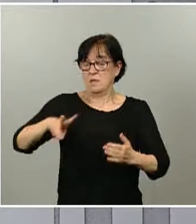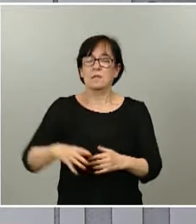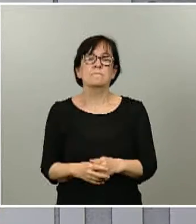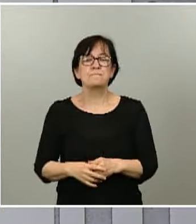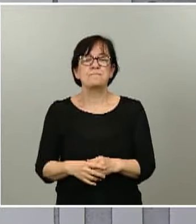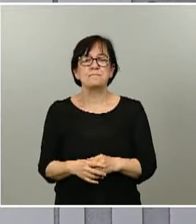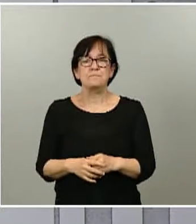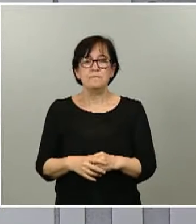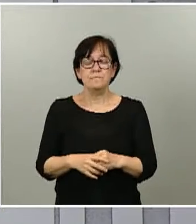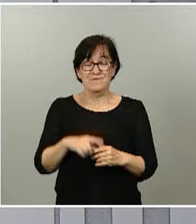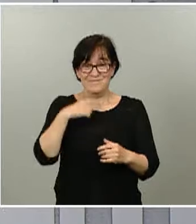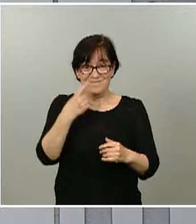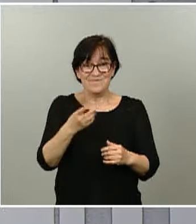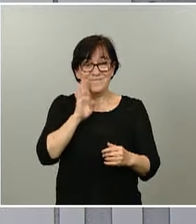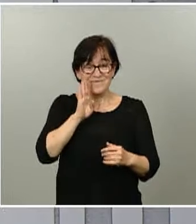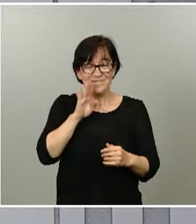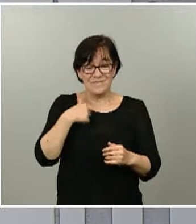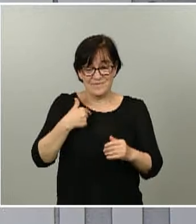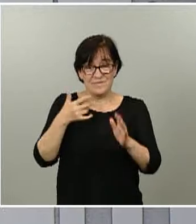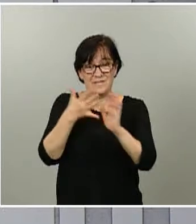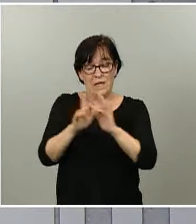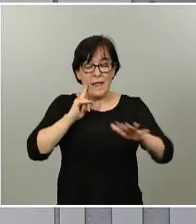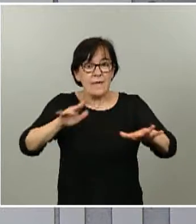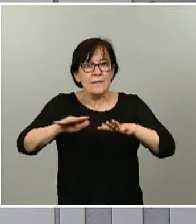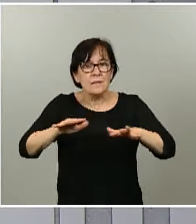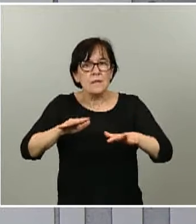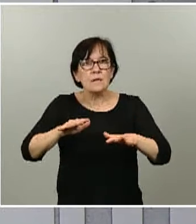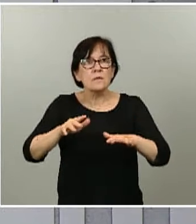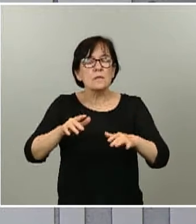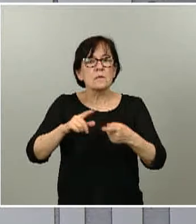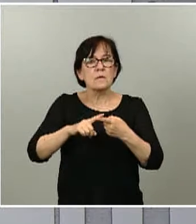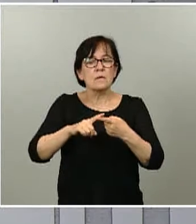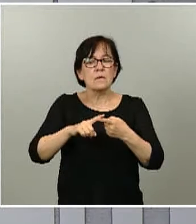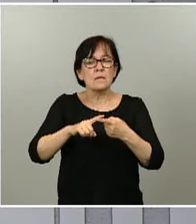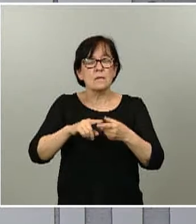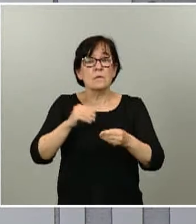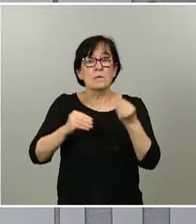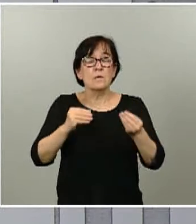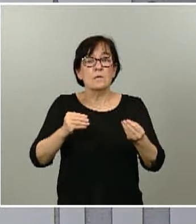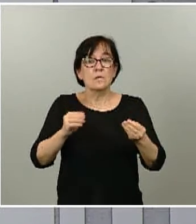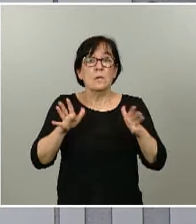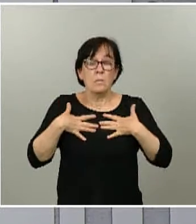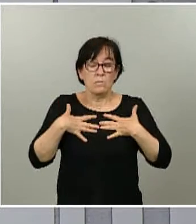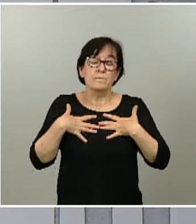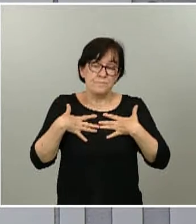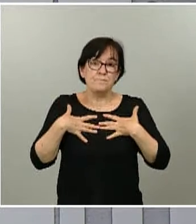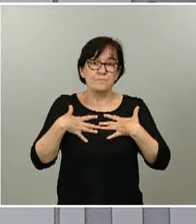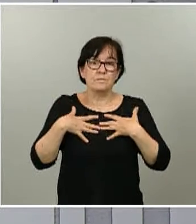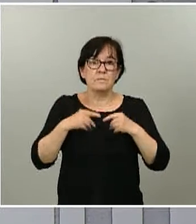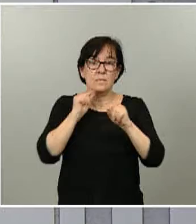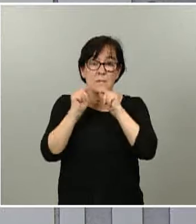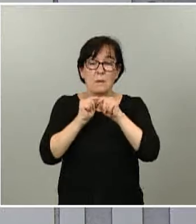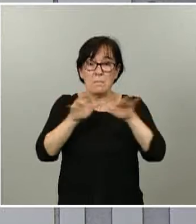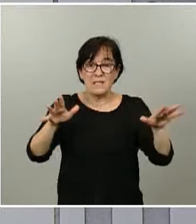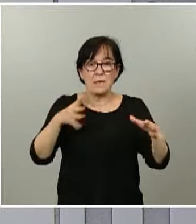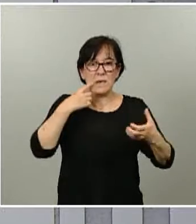esa dinámica que se había generado previo a que irrumpiera, desgraciadamente, esta pandemia sanitaria, ya